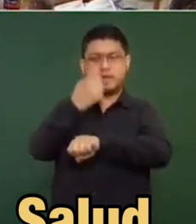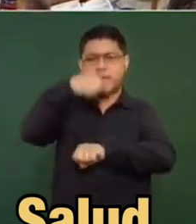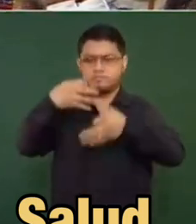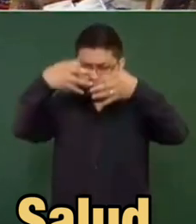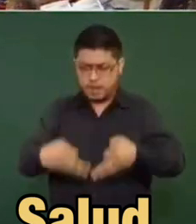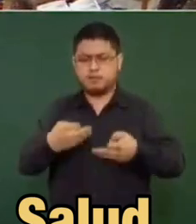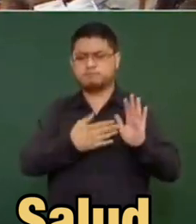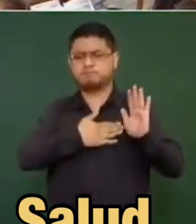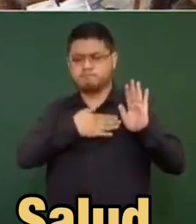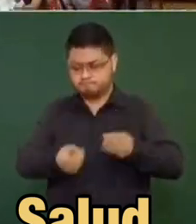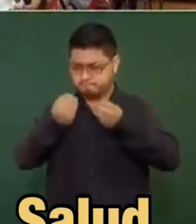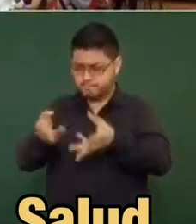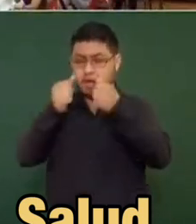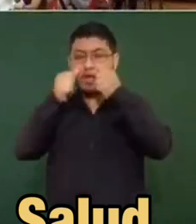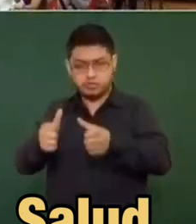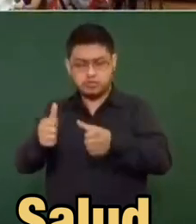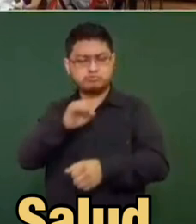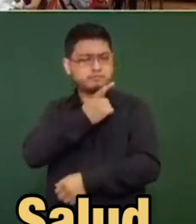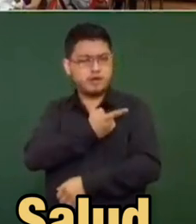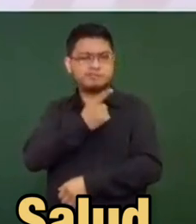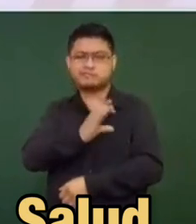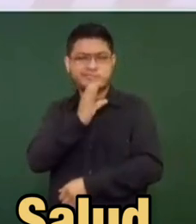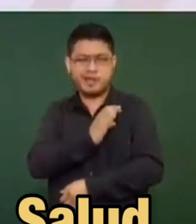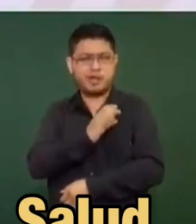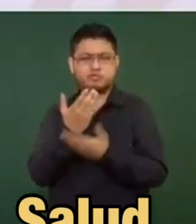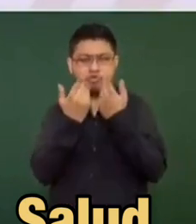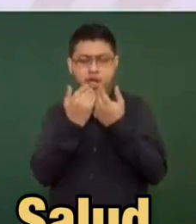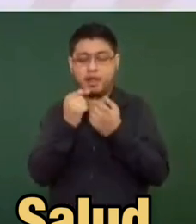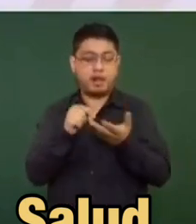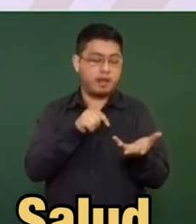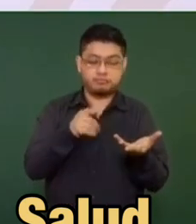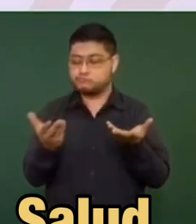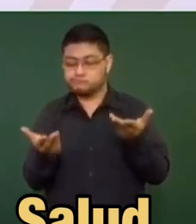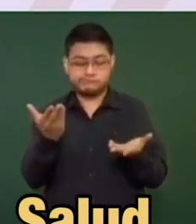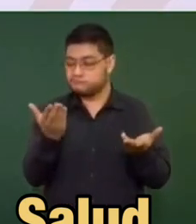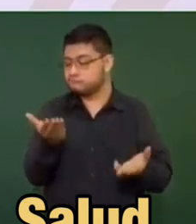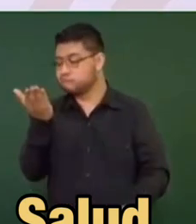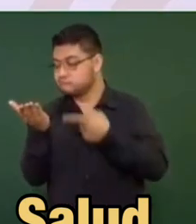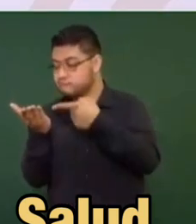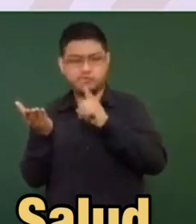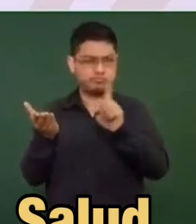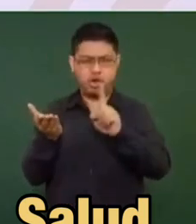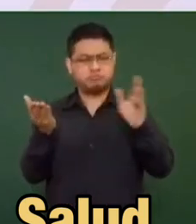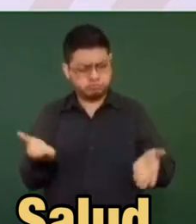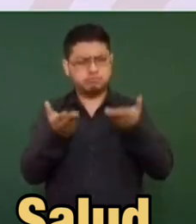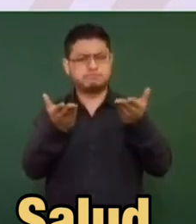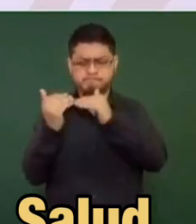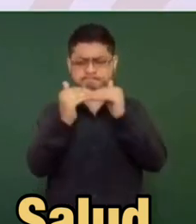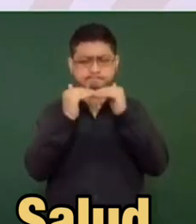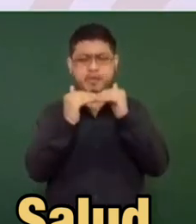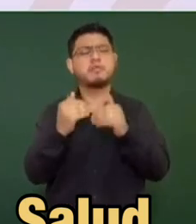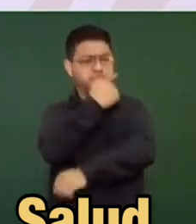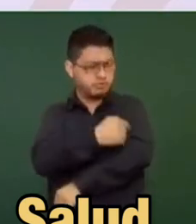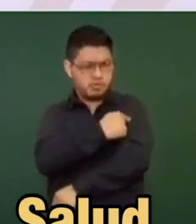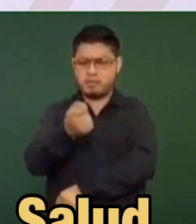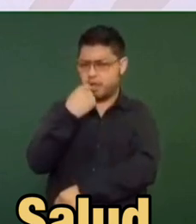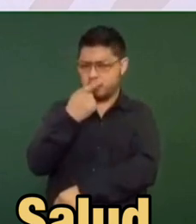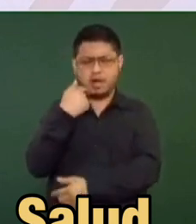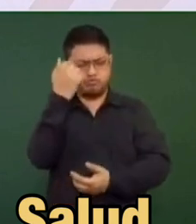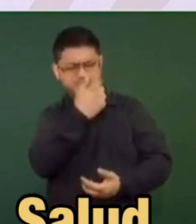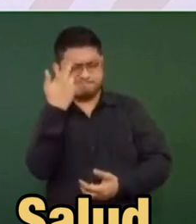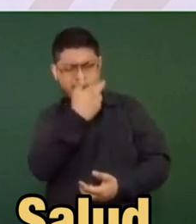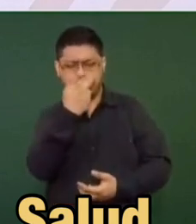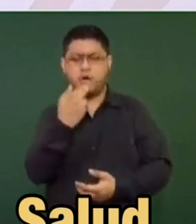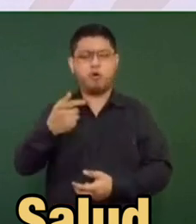atención de calidad, sin distingos, con médicos generales, enfermeras, especialistas, medicamentos, estudios e